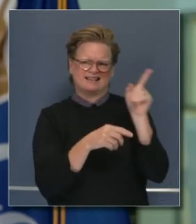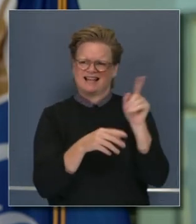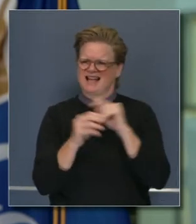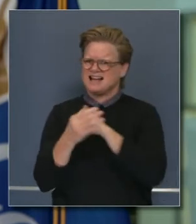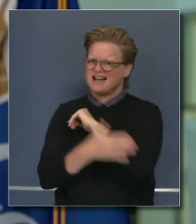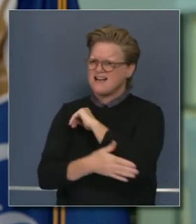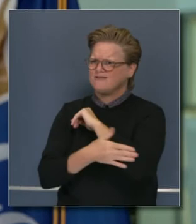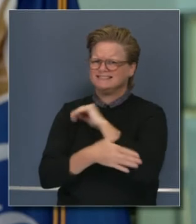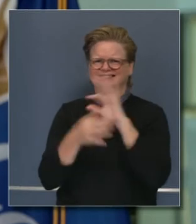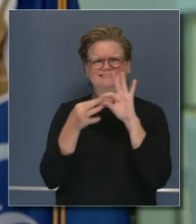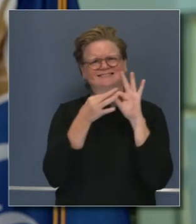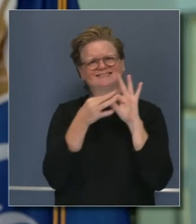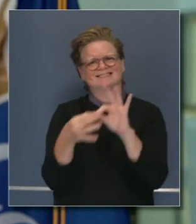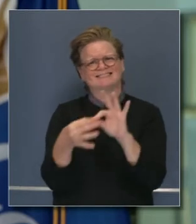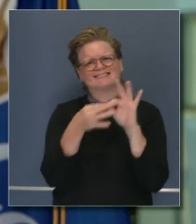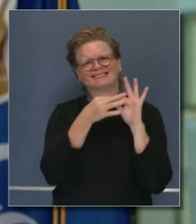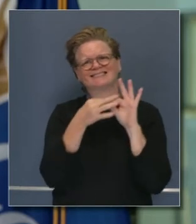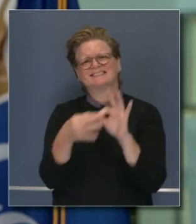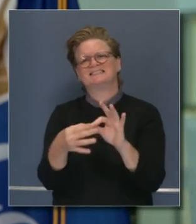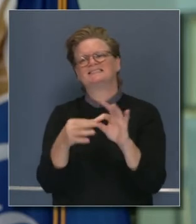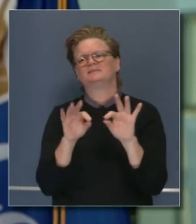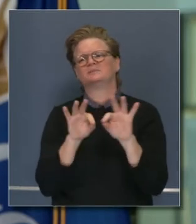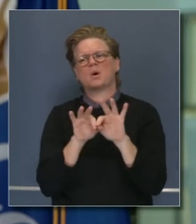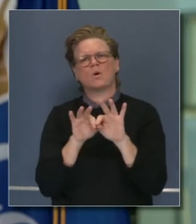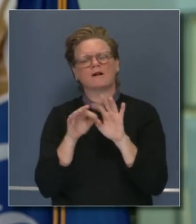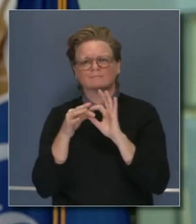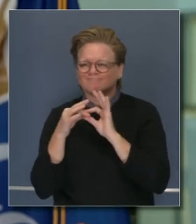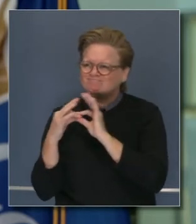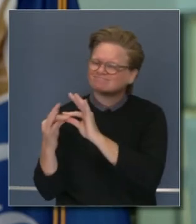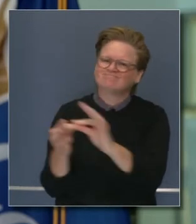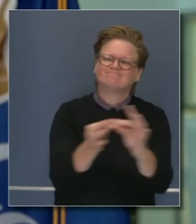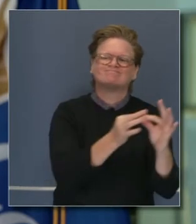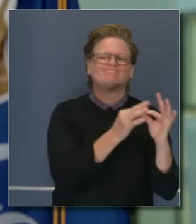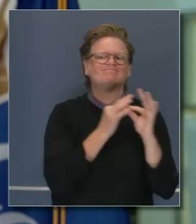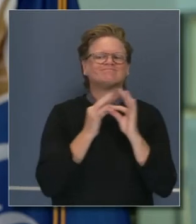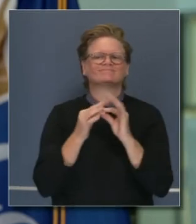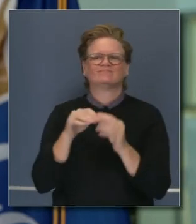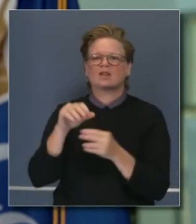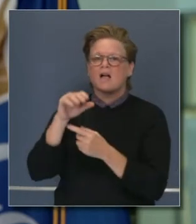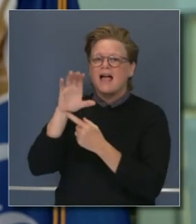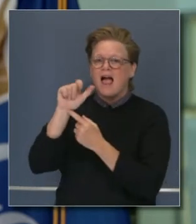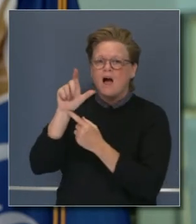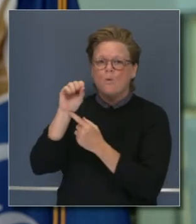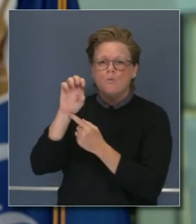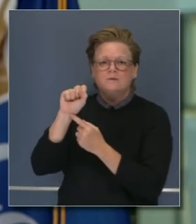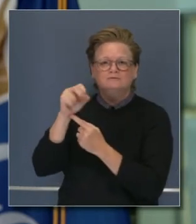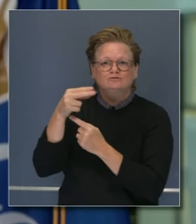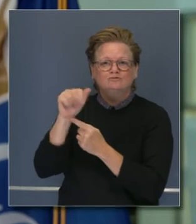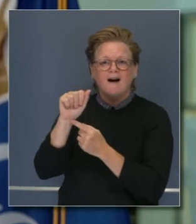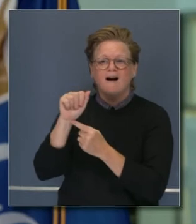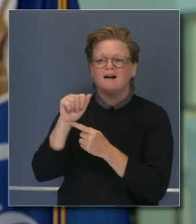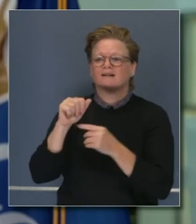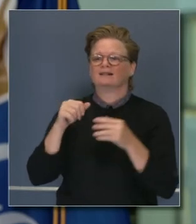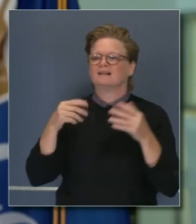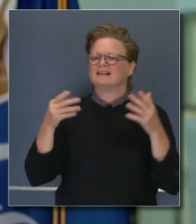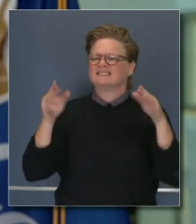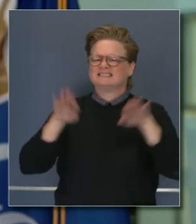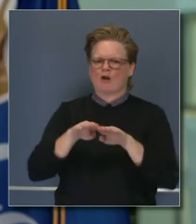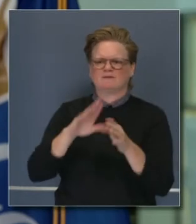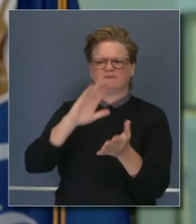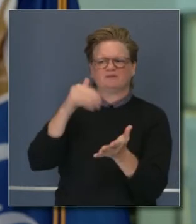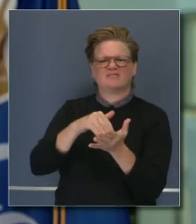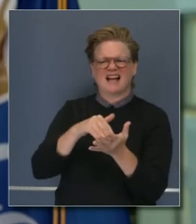trabajando en un ambiente más local, más proactivamente, OSHA en particular, en el Valle Central, y la